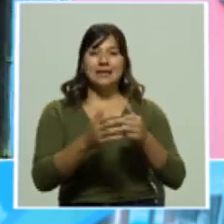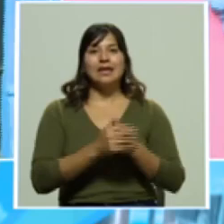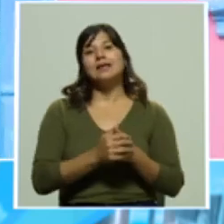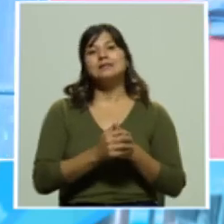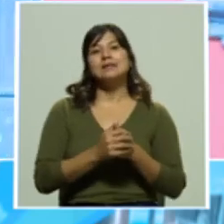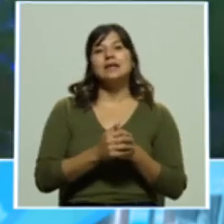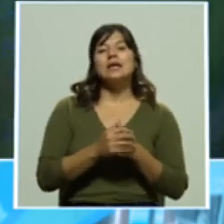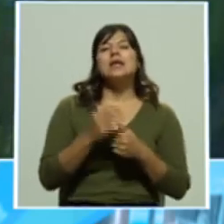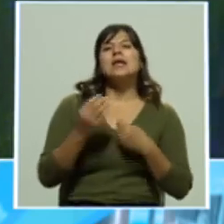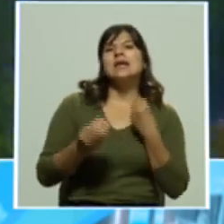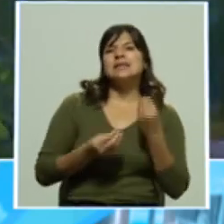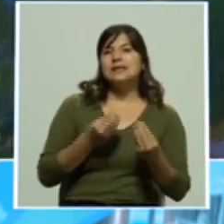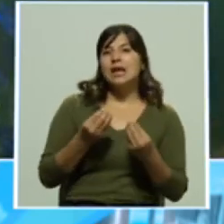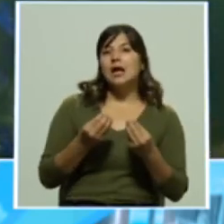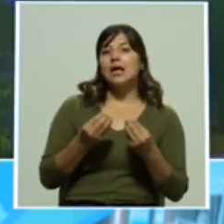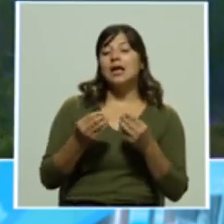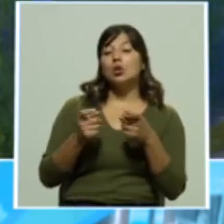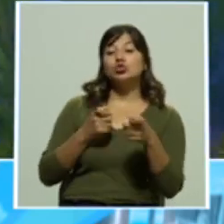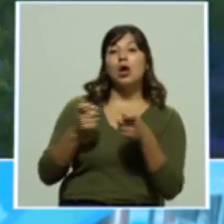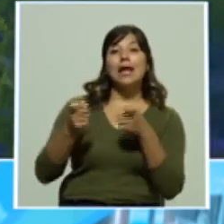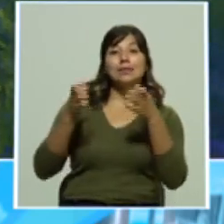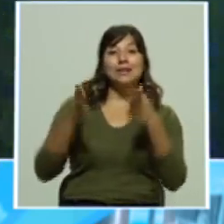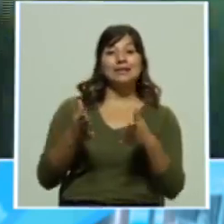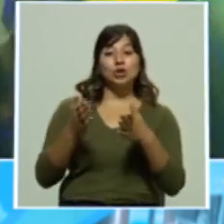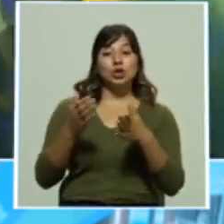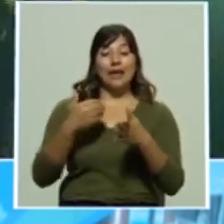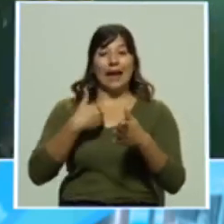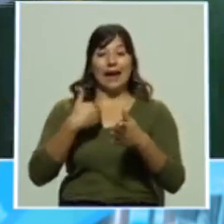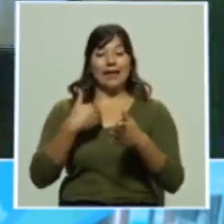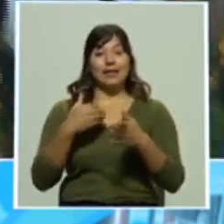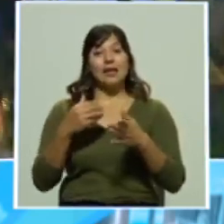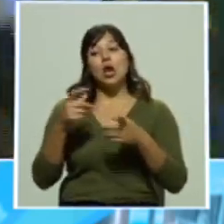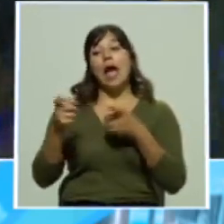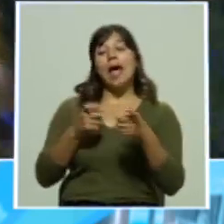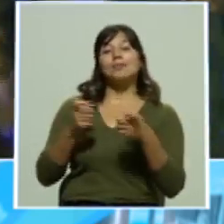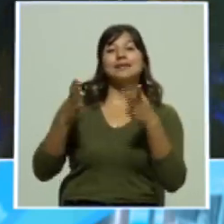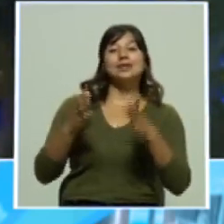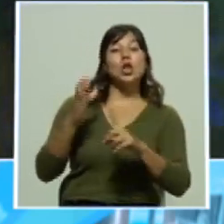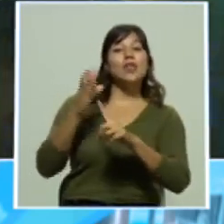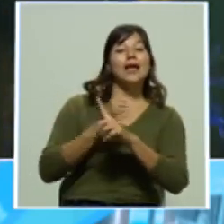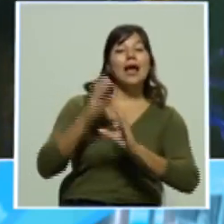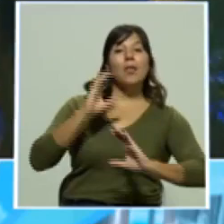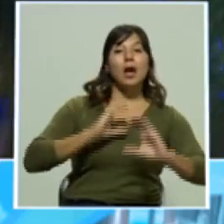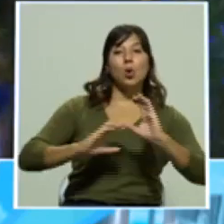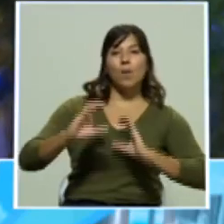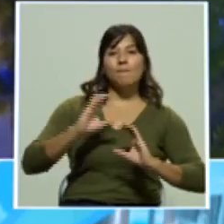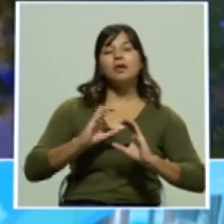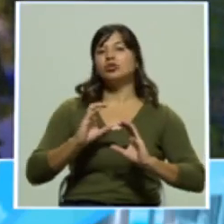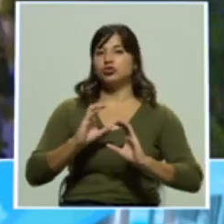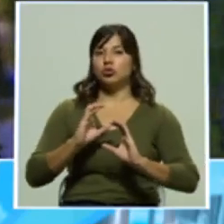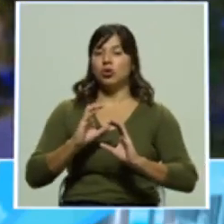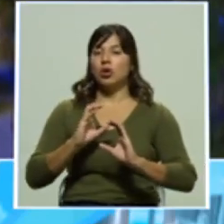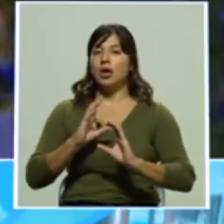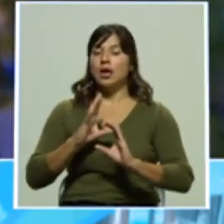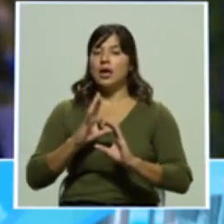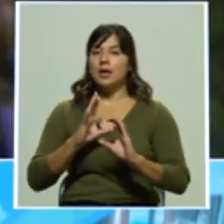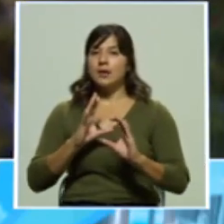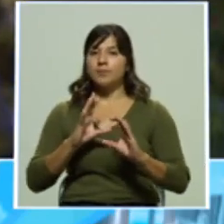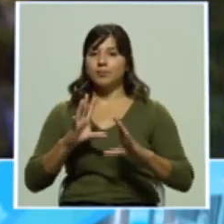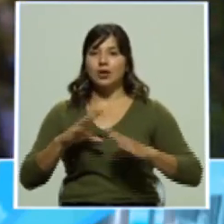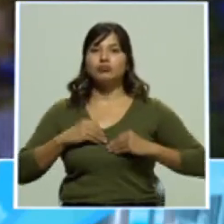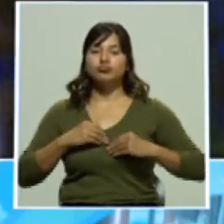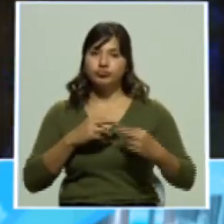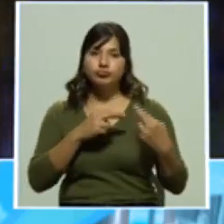de cada uno de los establecimientos, quienes mantenían una coacción o unos medios coercitivos sobre las mujeres, manteniéndolas en los